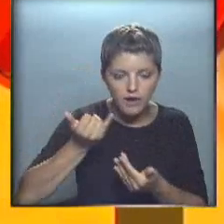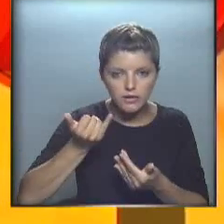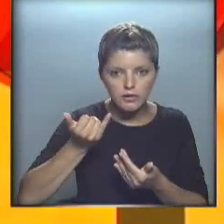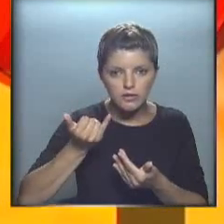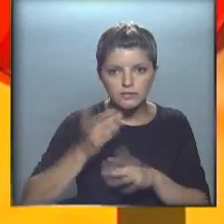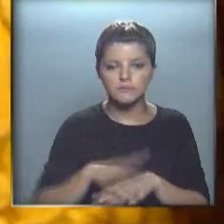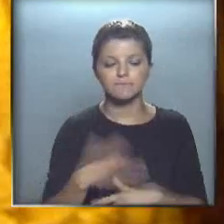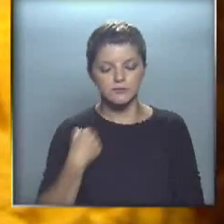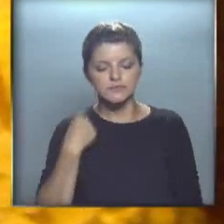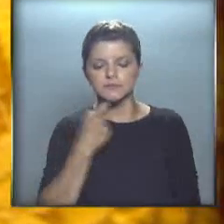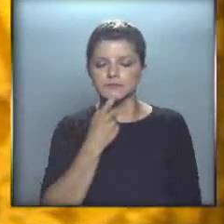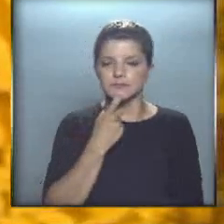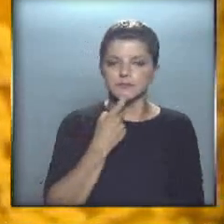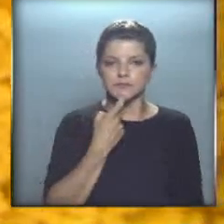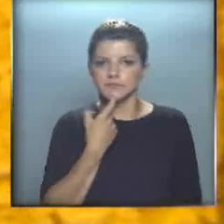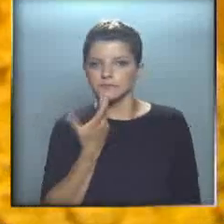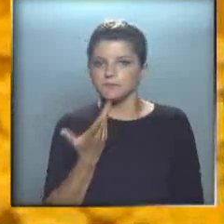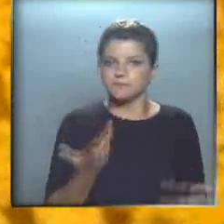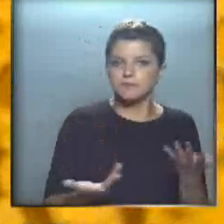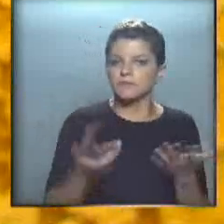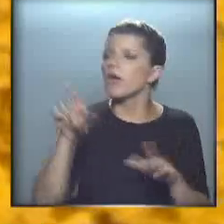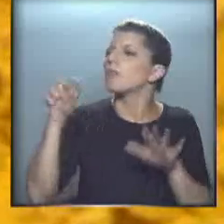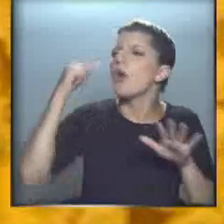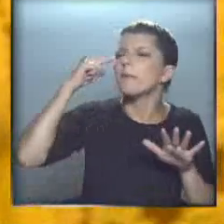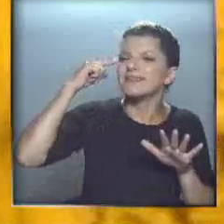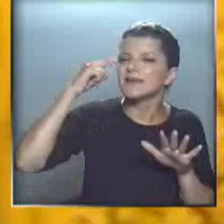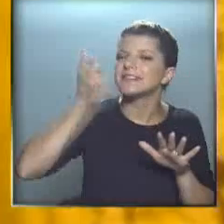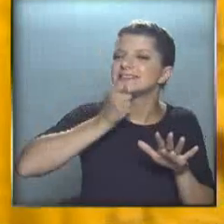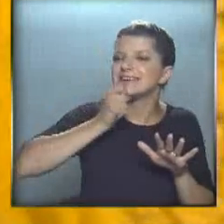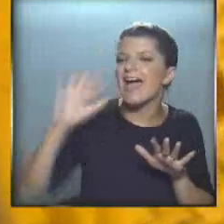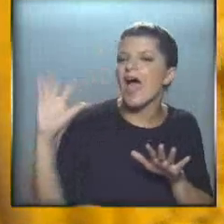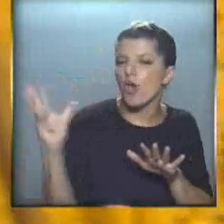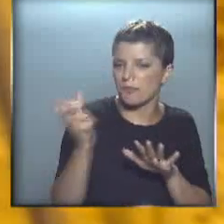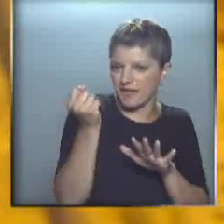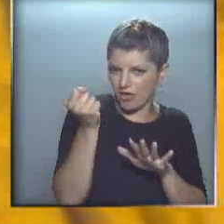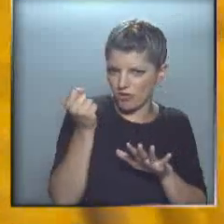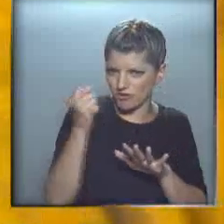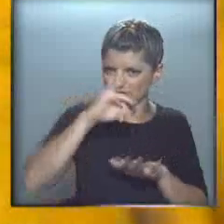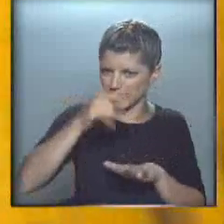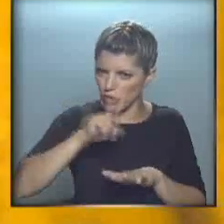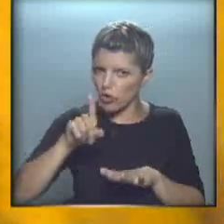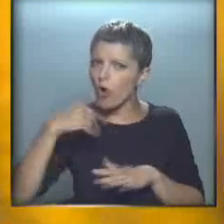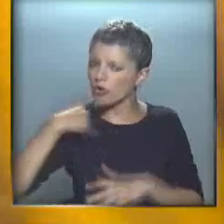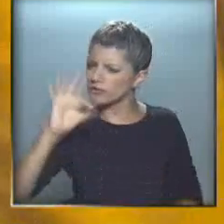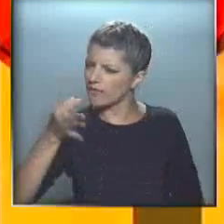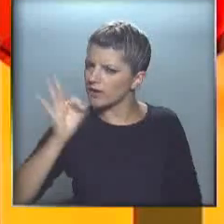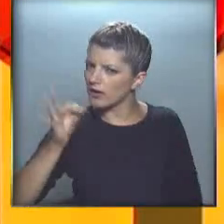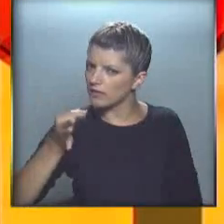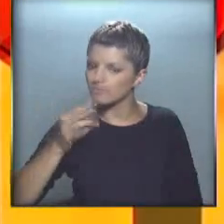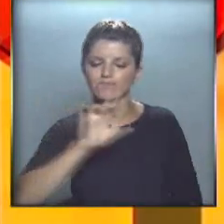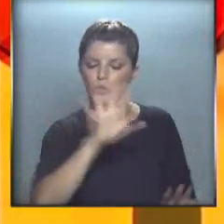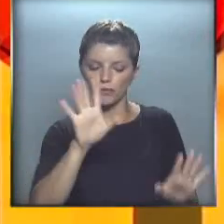tuve muchas dudas. Pero la duda en ese momento era si eras adoptado o no eras adoptado. Digamos, no tanto si relacionado a la lectora, ¿no? Es que yo siempre, mi duda